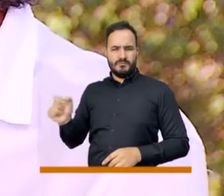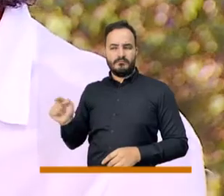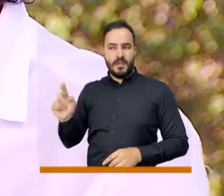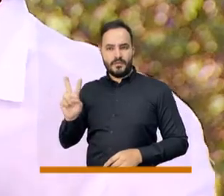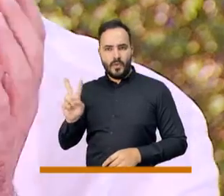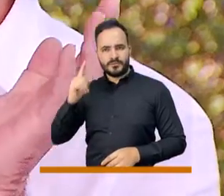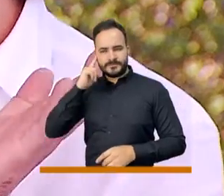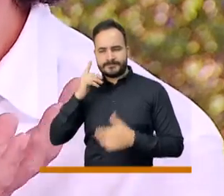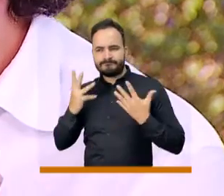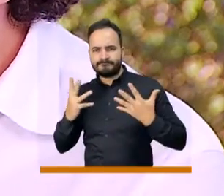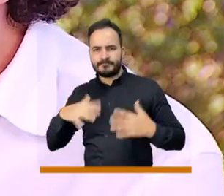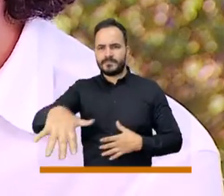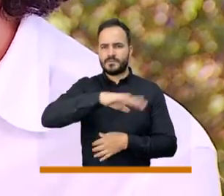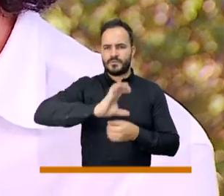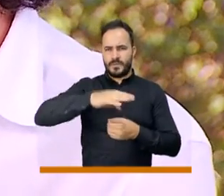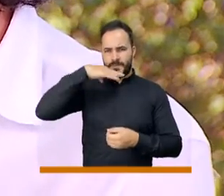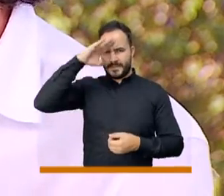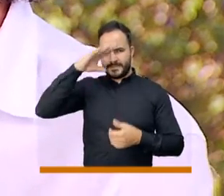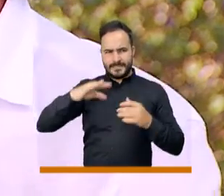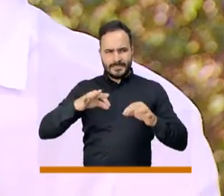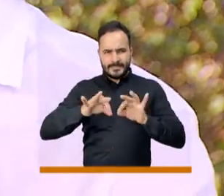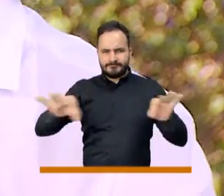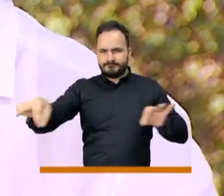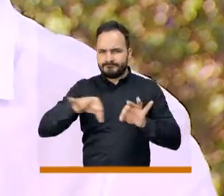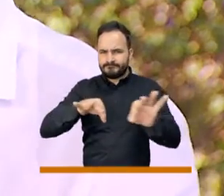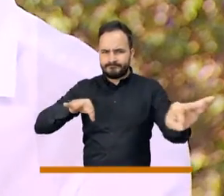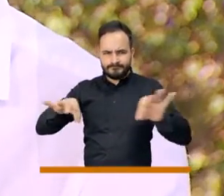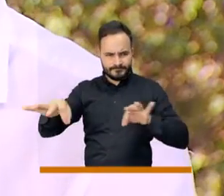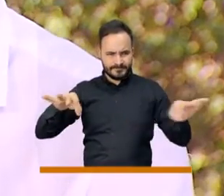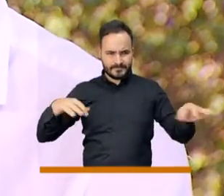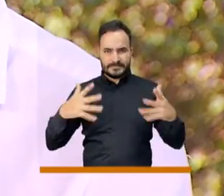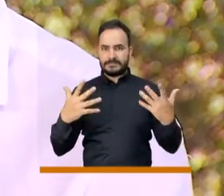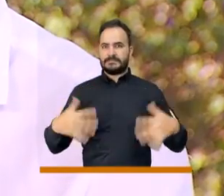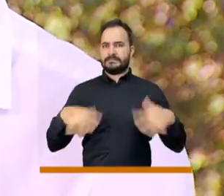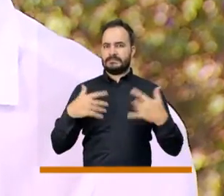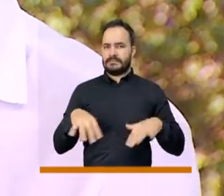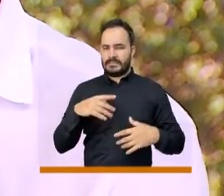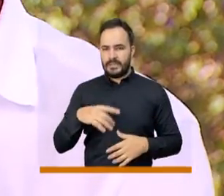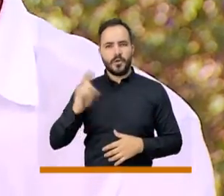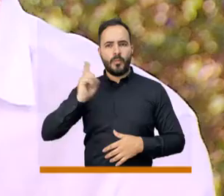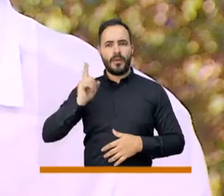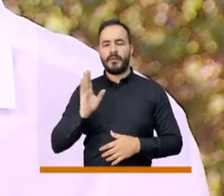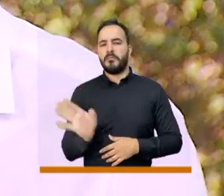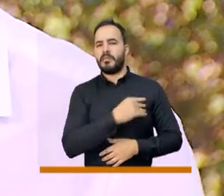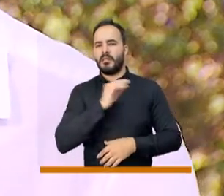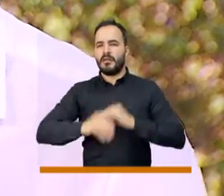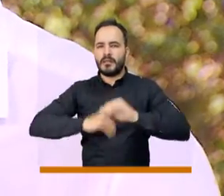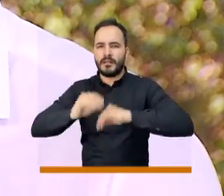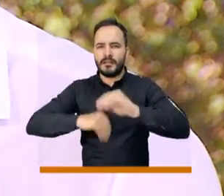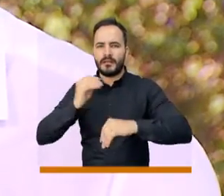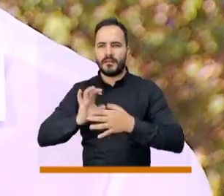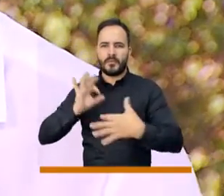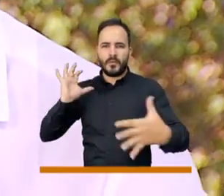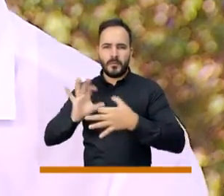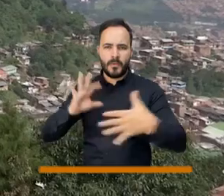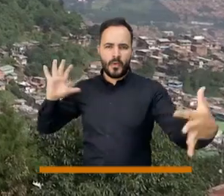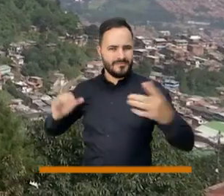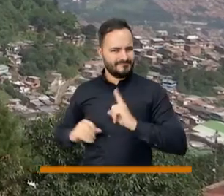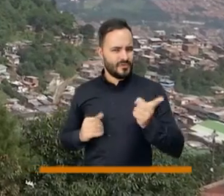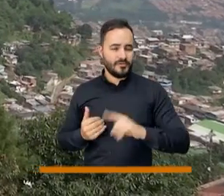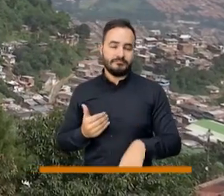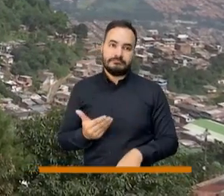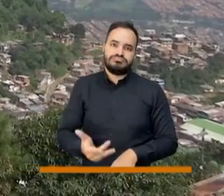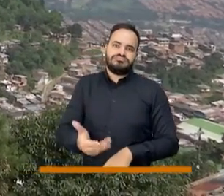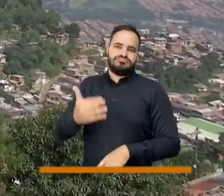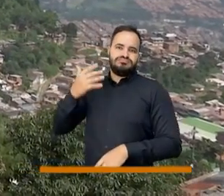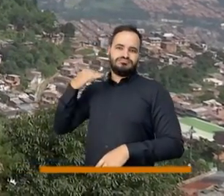miraron cómo la estructura geográfica de la ciudad debería incidir en los procesos de planificación. Así que es un mapa trazado a muchos años para